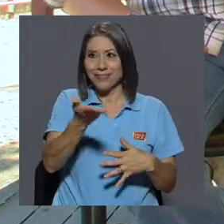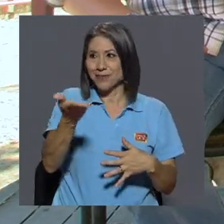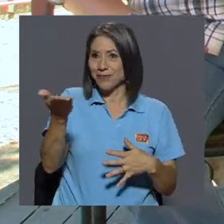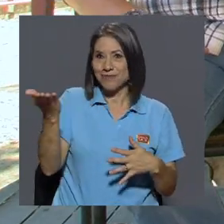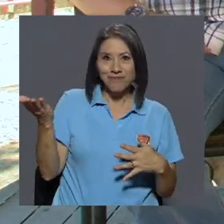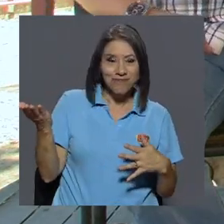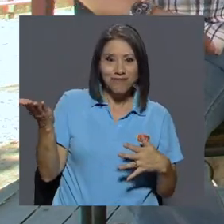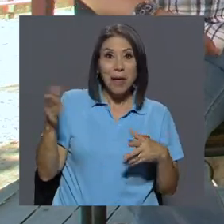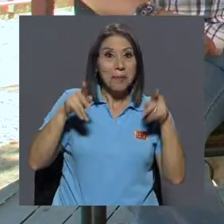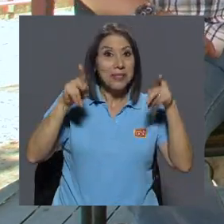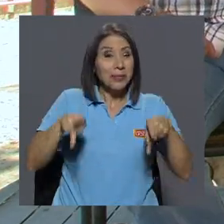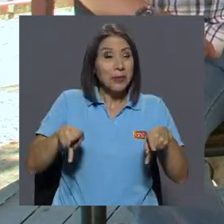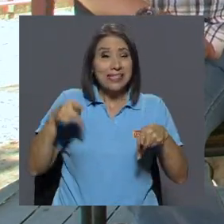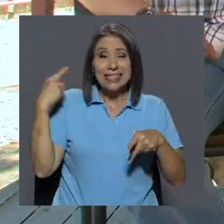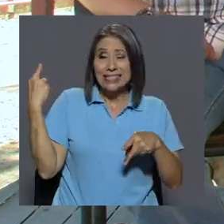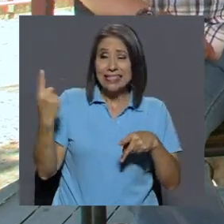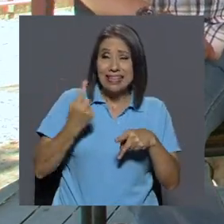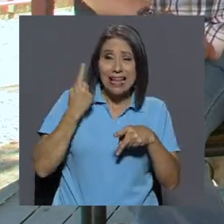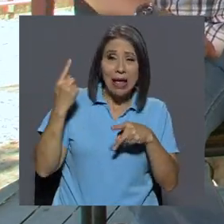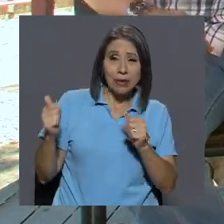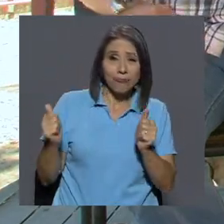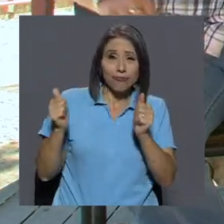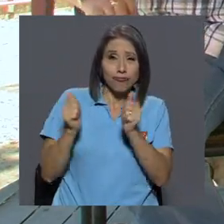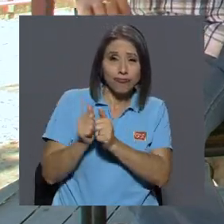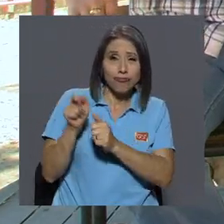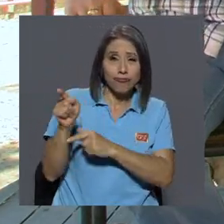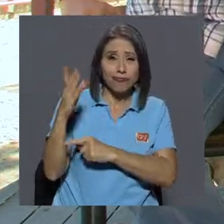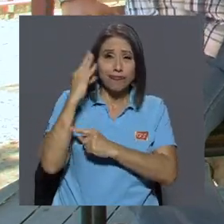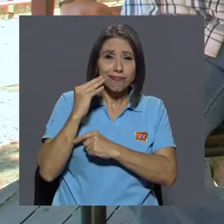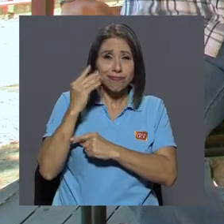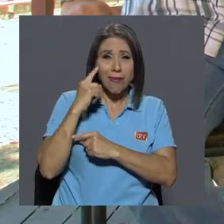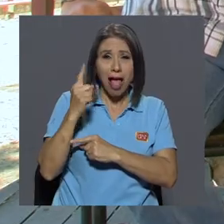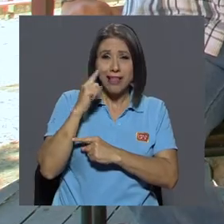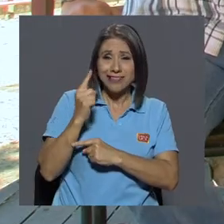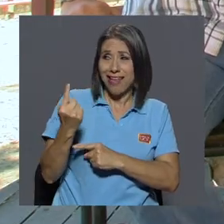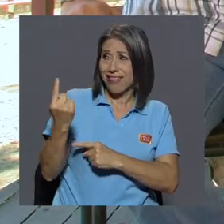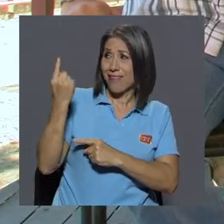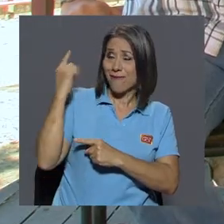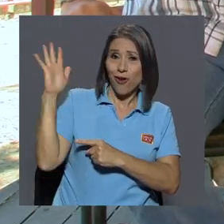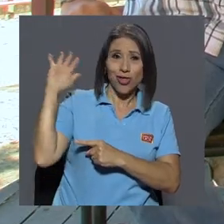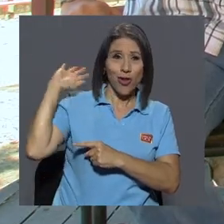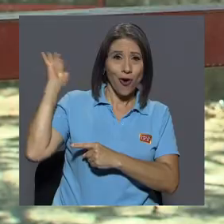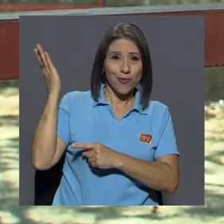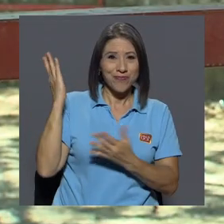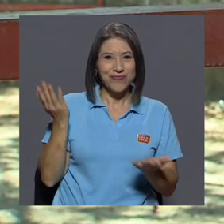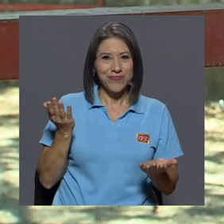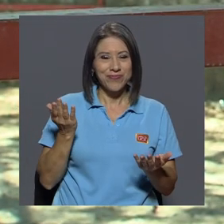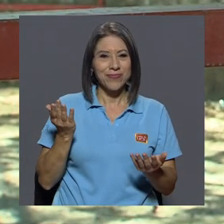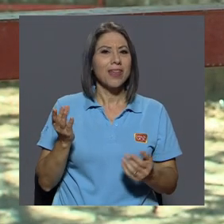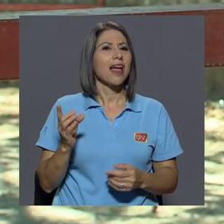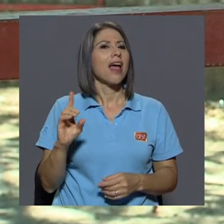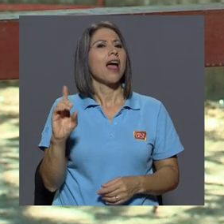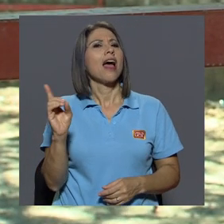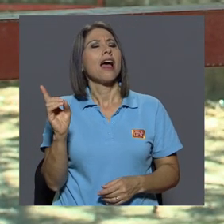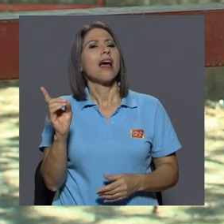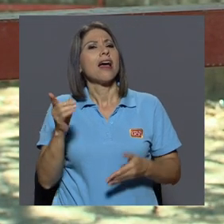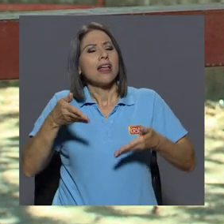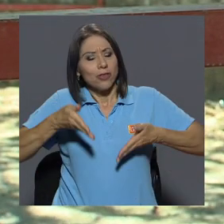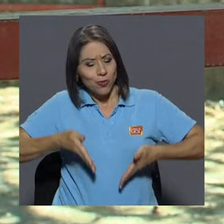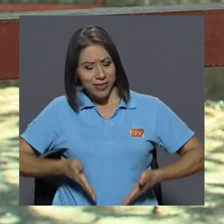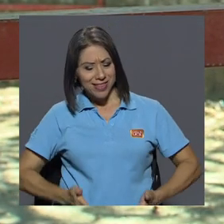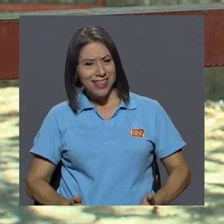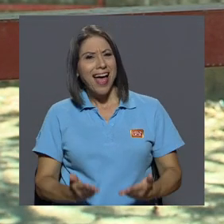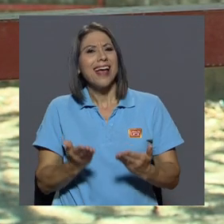quienes toda la vida le han acompañado en su trayectoria están de fondo. ¿Dónde nace don